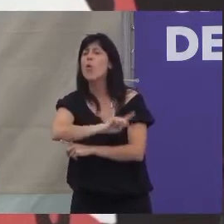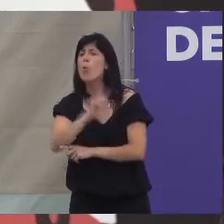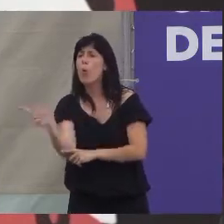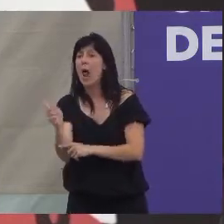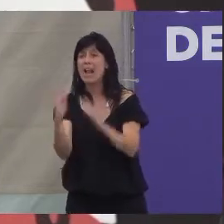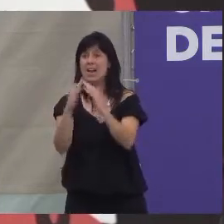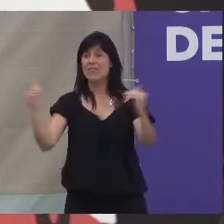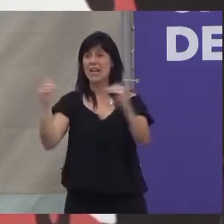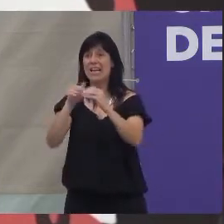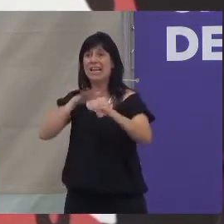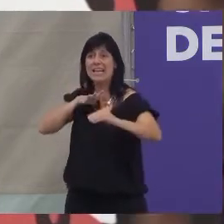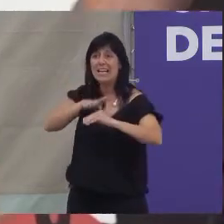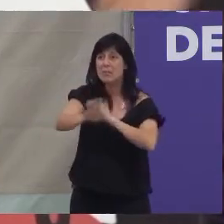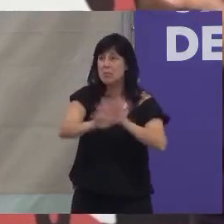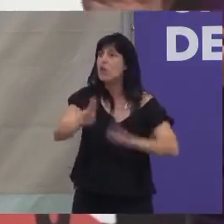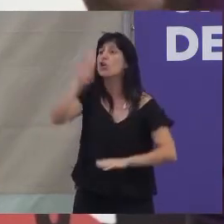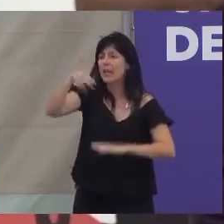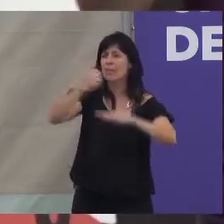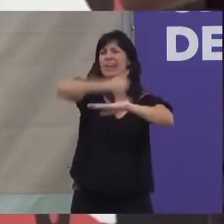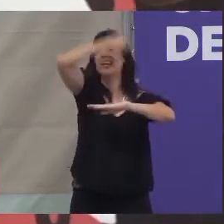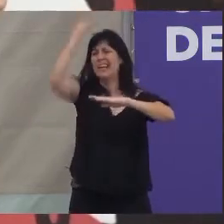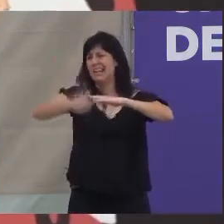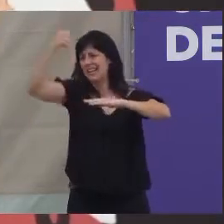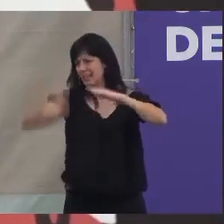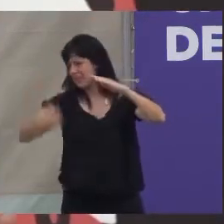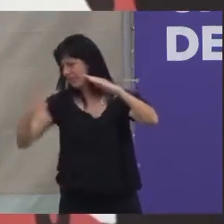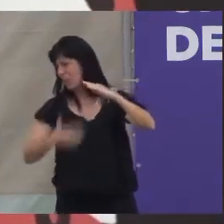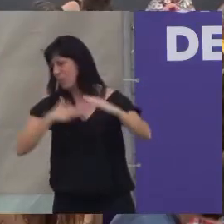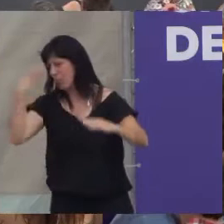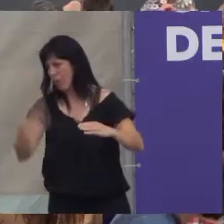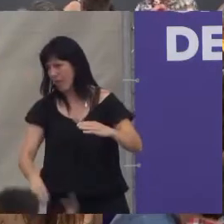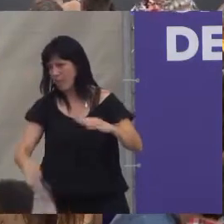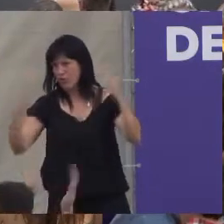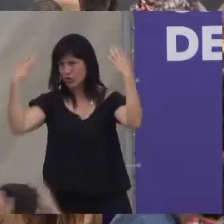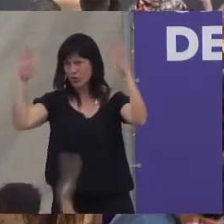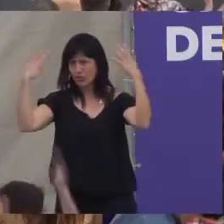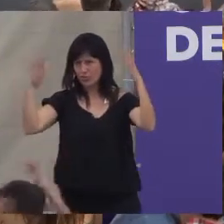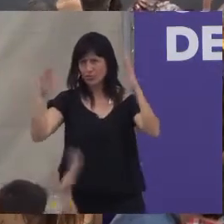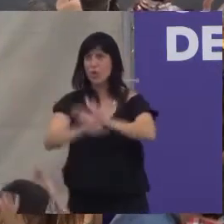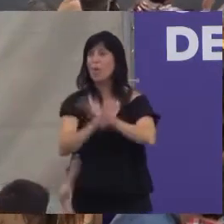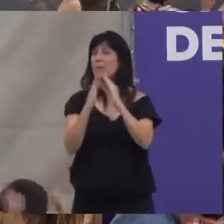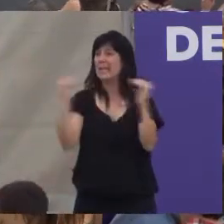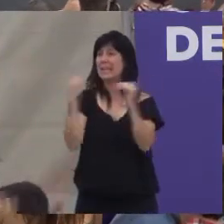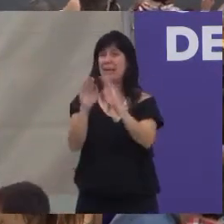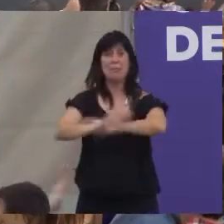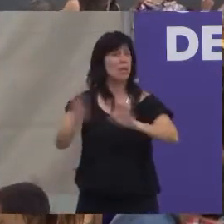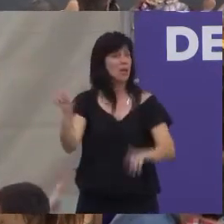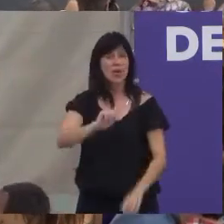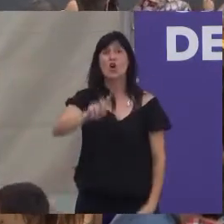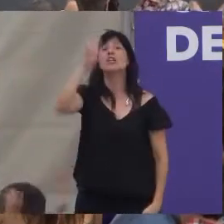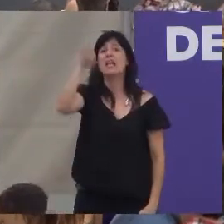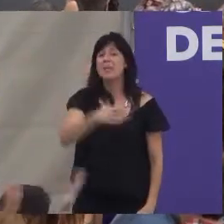feminización, sino la despatriarcalización de Podemos. No solo es el feminismo.